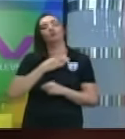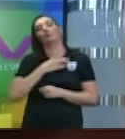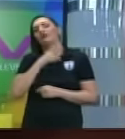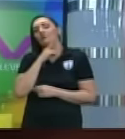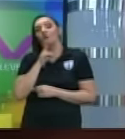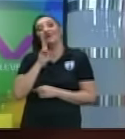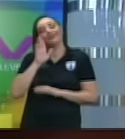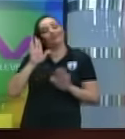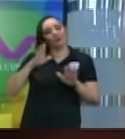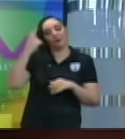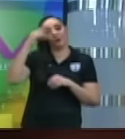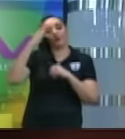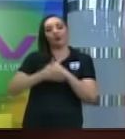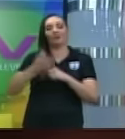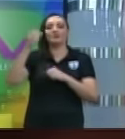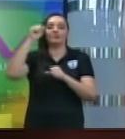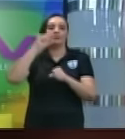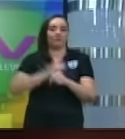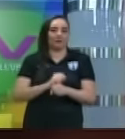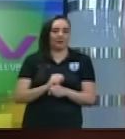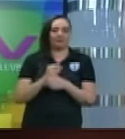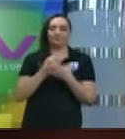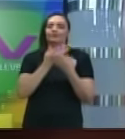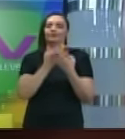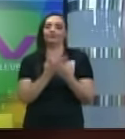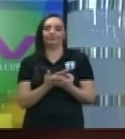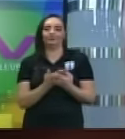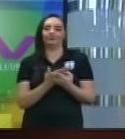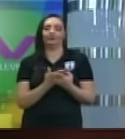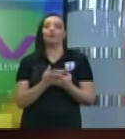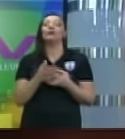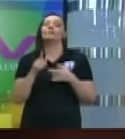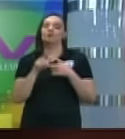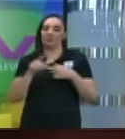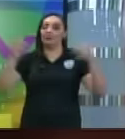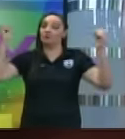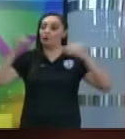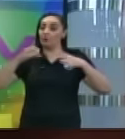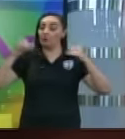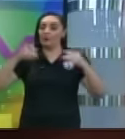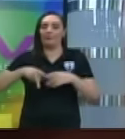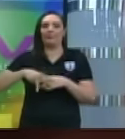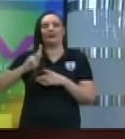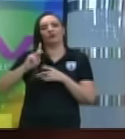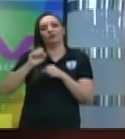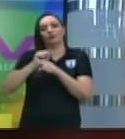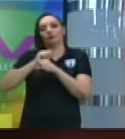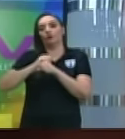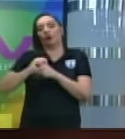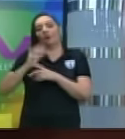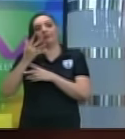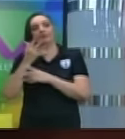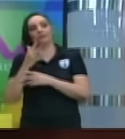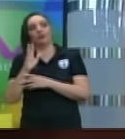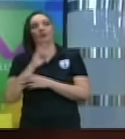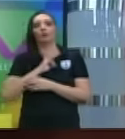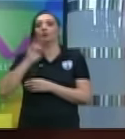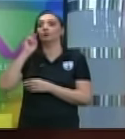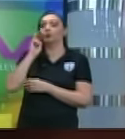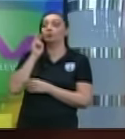hacia el fin de semana lo que esperamos es condición de lluvia, sí, pero más bien de forma aislada a ocasional. Si bien vemos